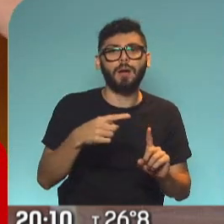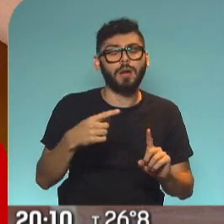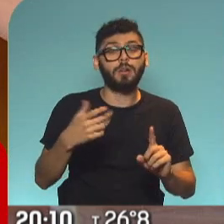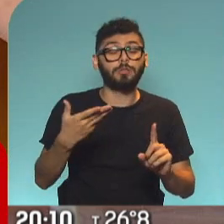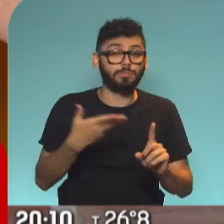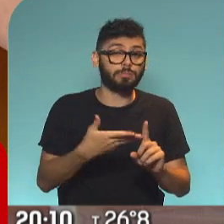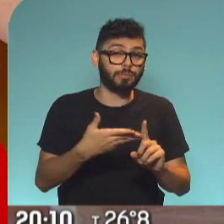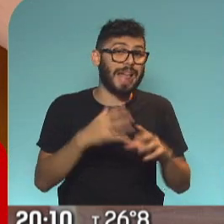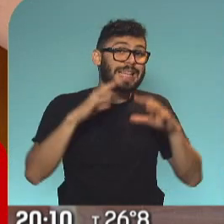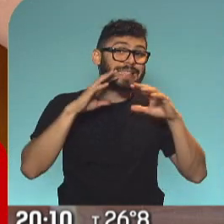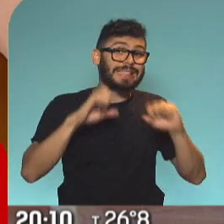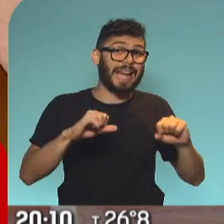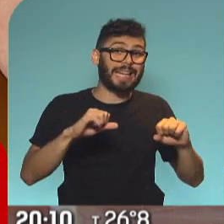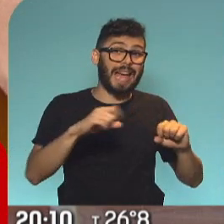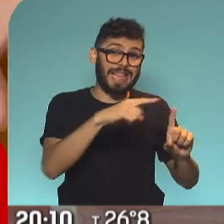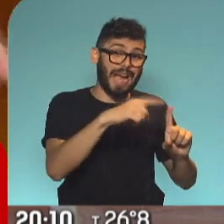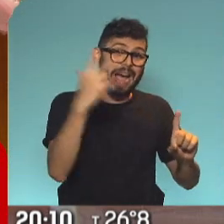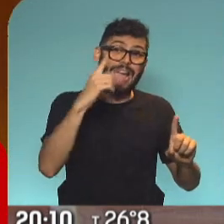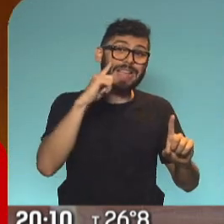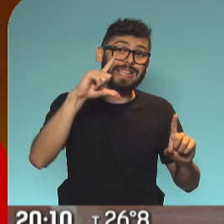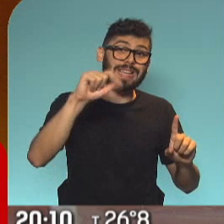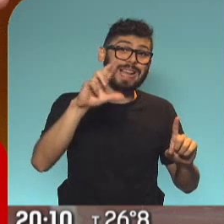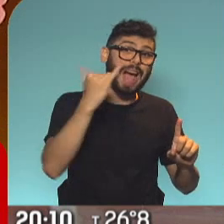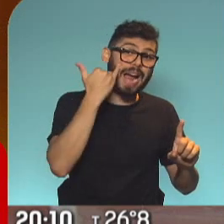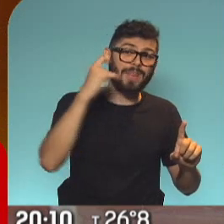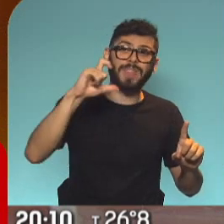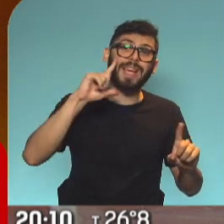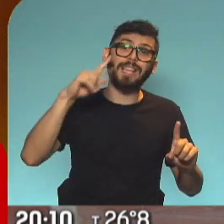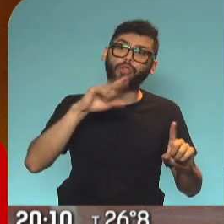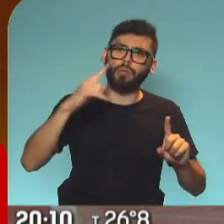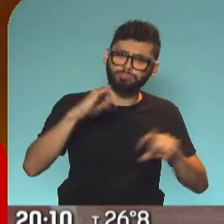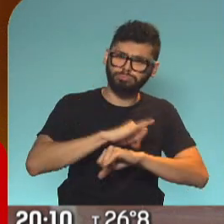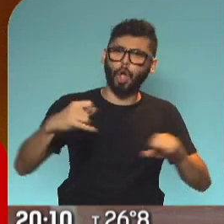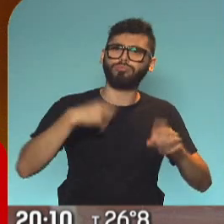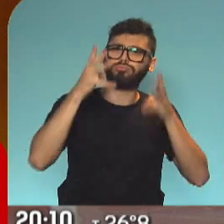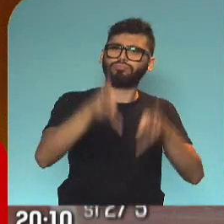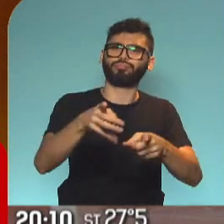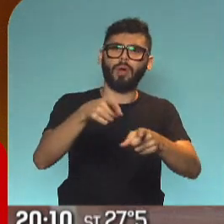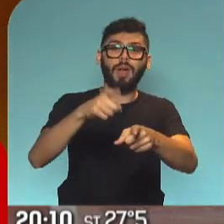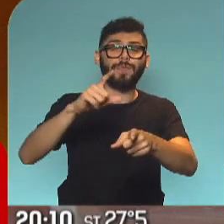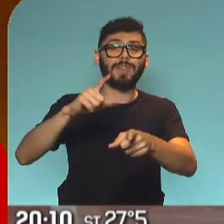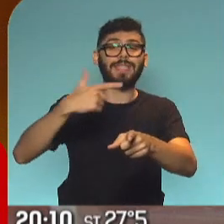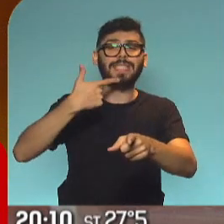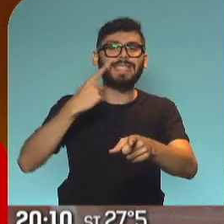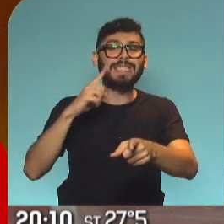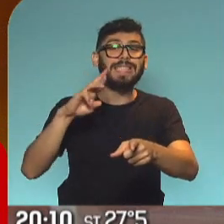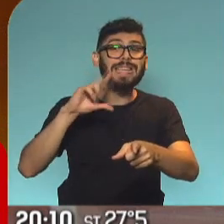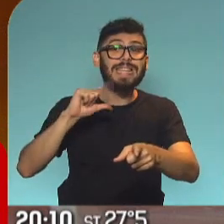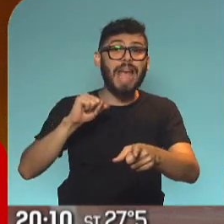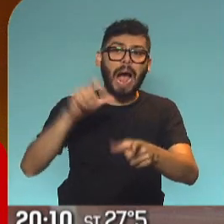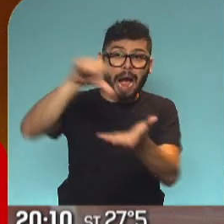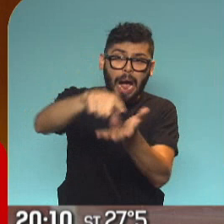con la Secretaría de Estado de Hillary Clinton anuncia que va a invadir Siria. Y el Papa se opone.